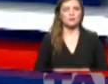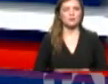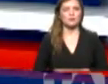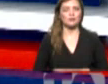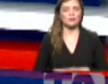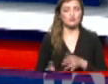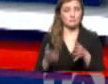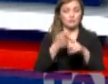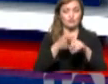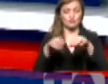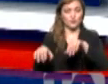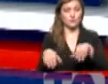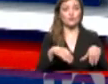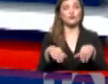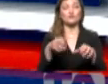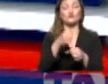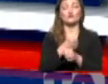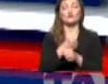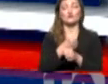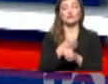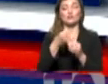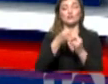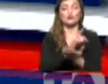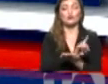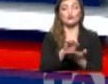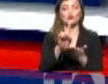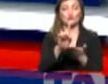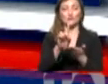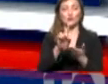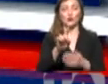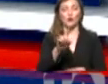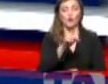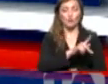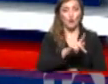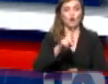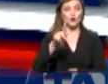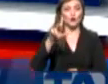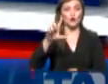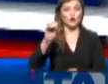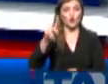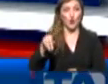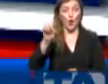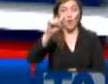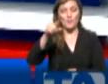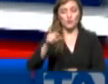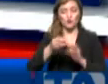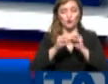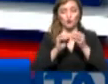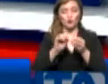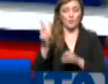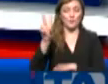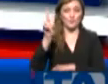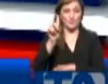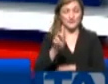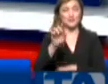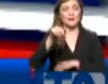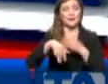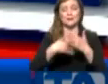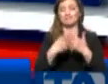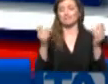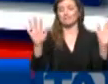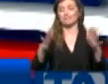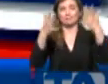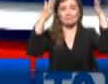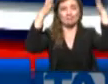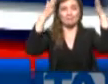Y diversas actividades se realizaron durante este fin de semana en Puerto López, provincia de Manabí, por el vigésimo aniversario del Festival de Ballenas